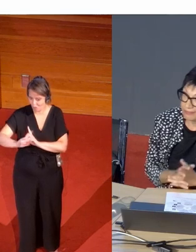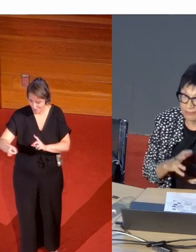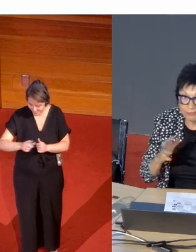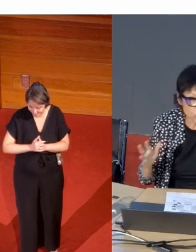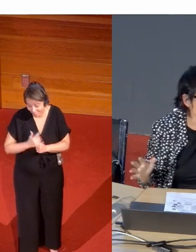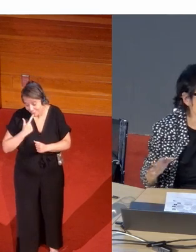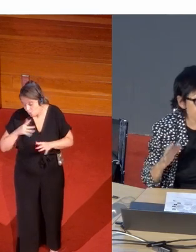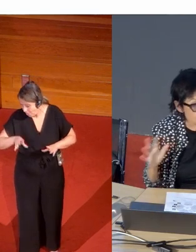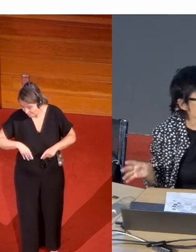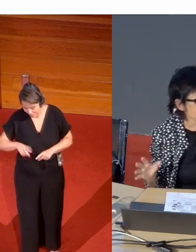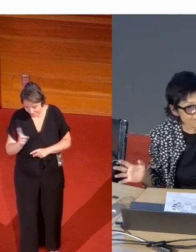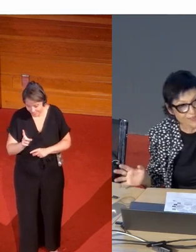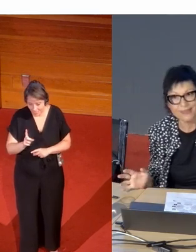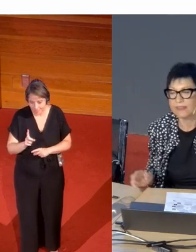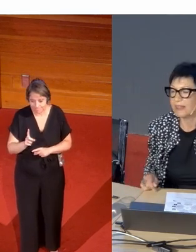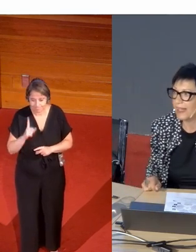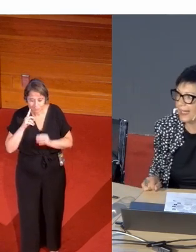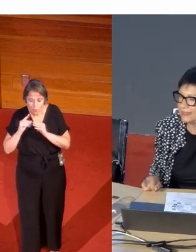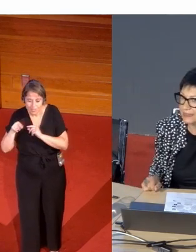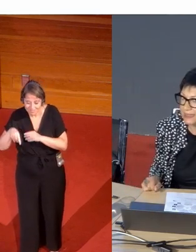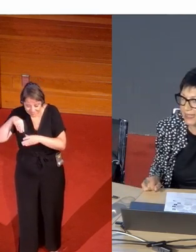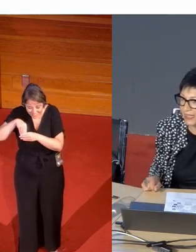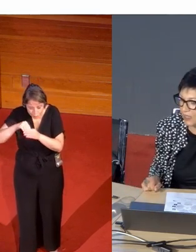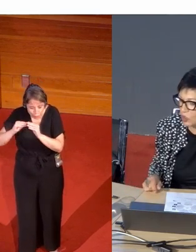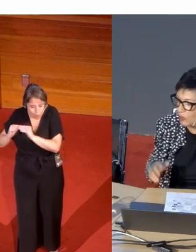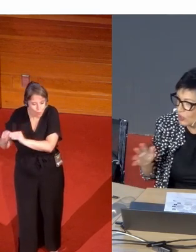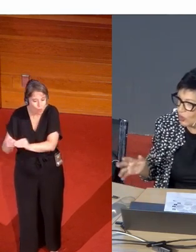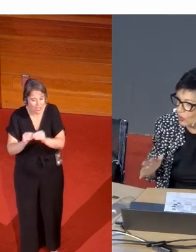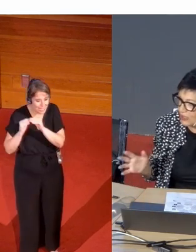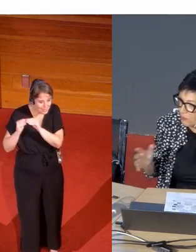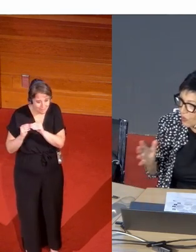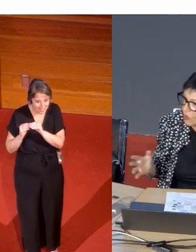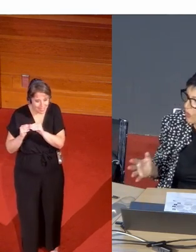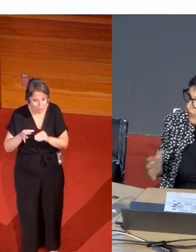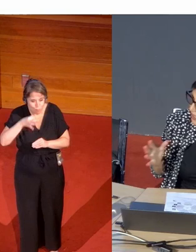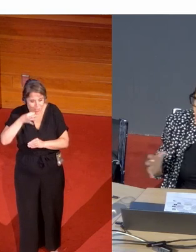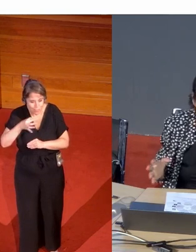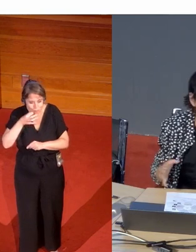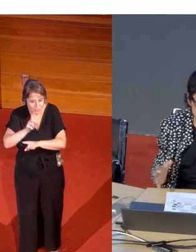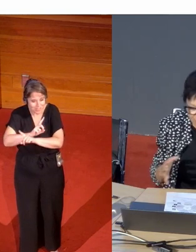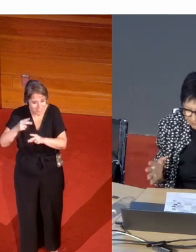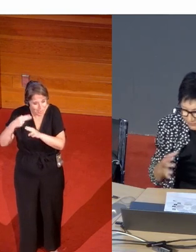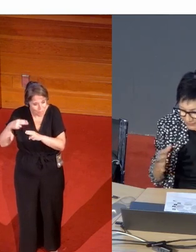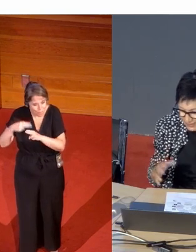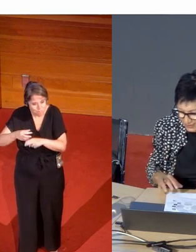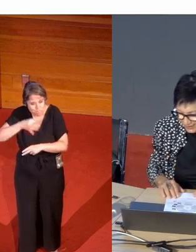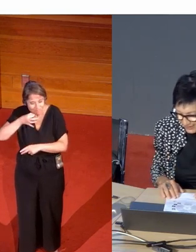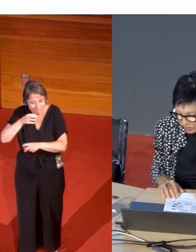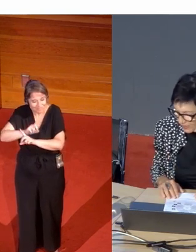que no hay unanimidad entre los politólogos tampoco a la hora